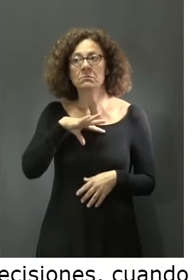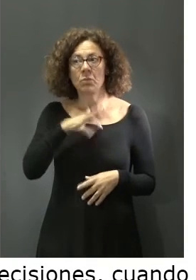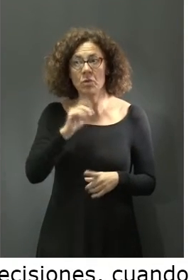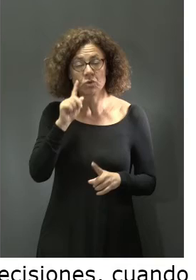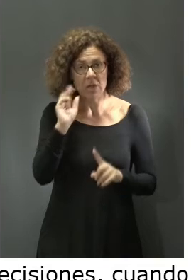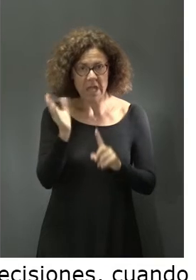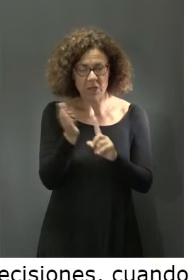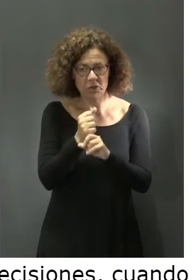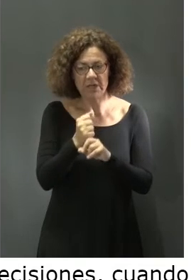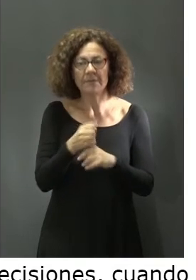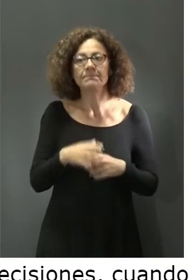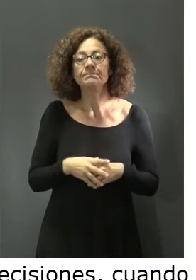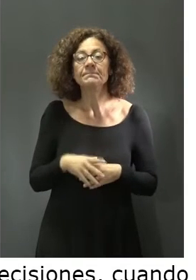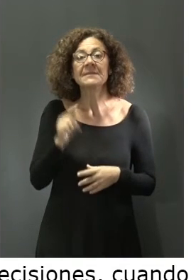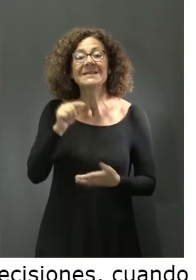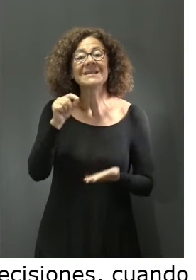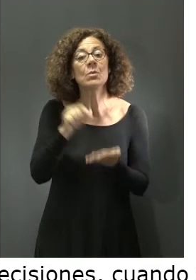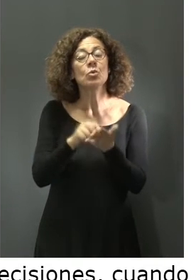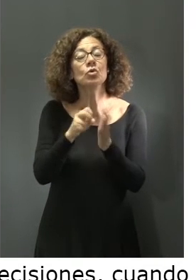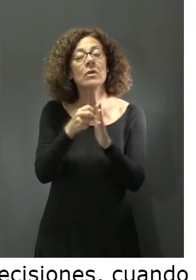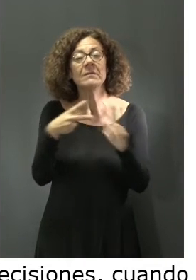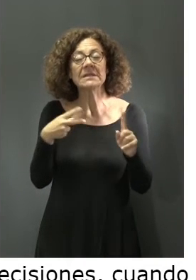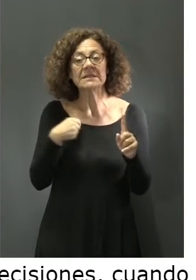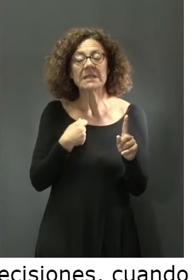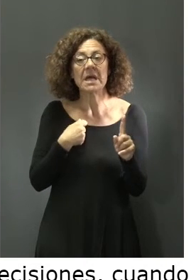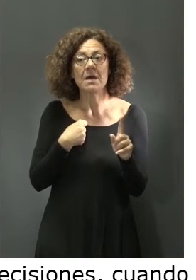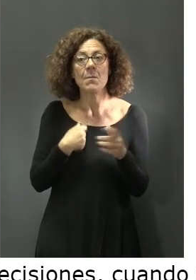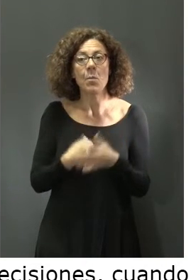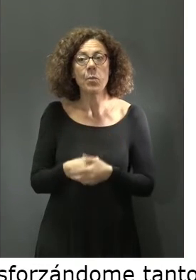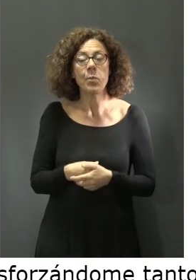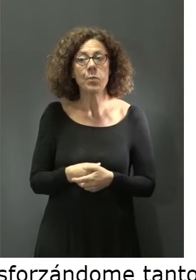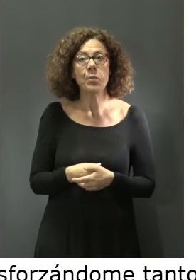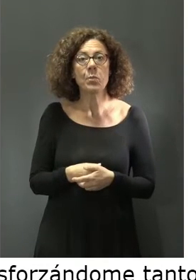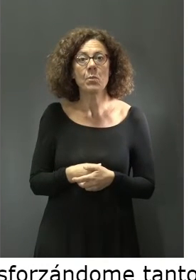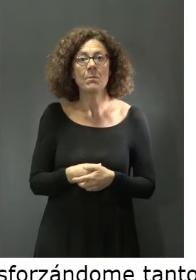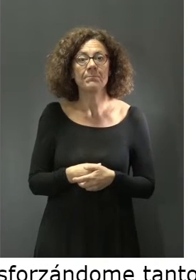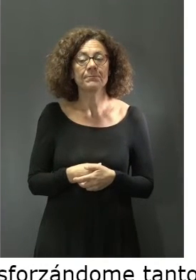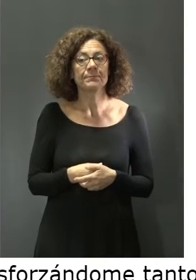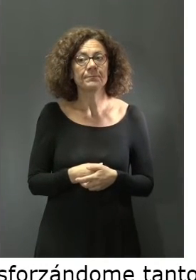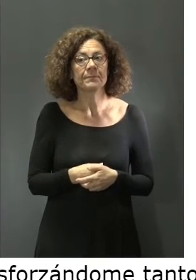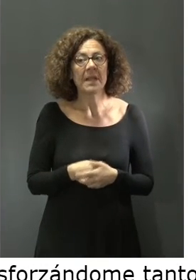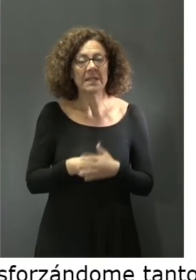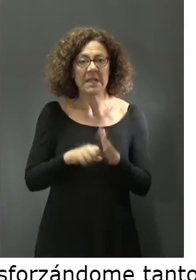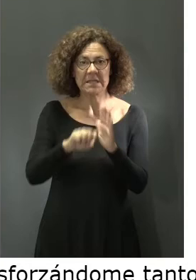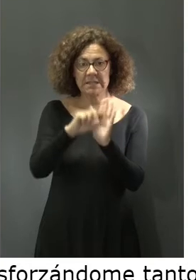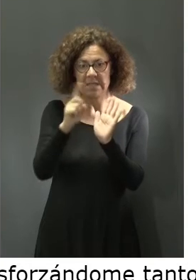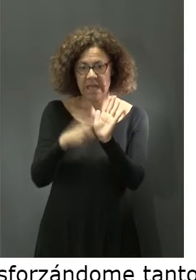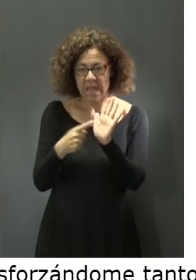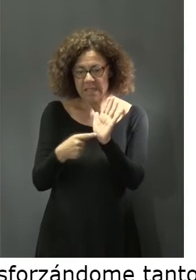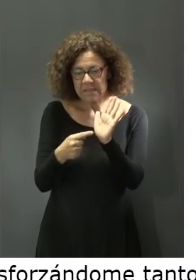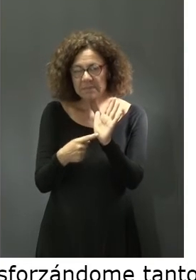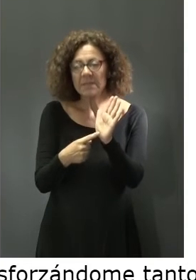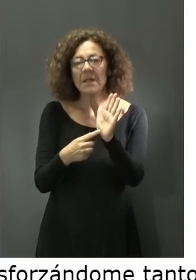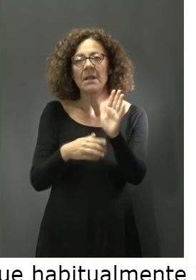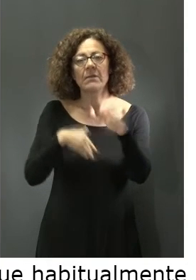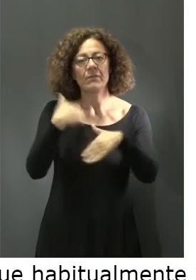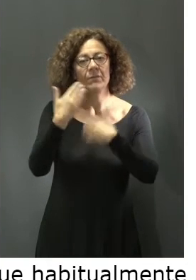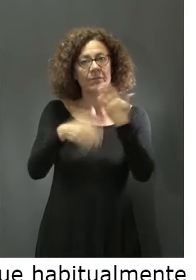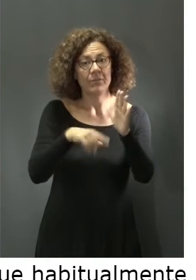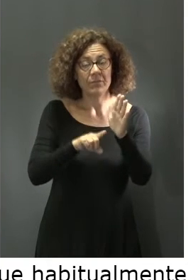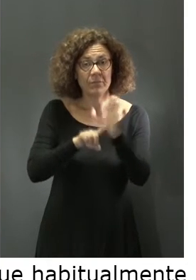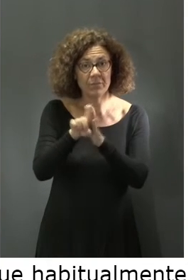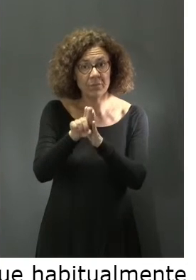encontrar. Desde el punto de vista de la legislación y de la evolución normativa,